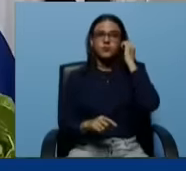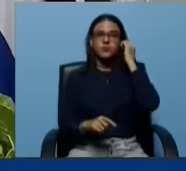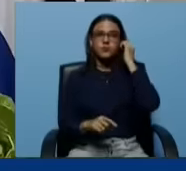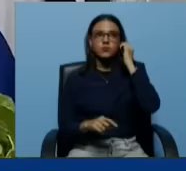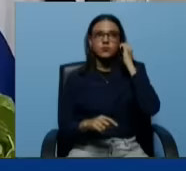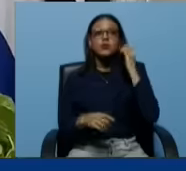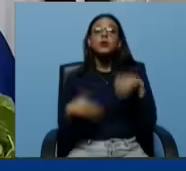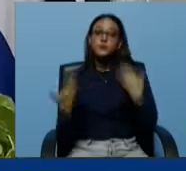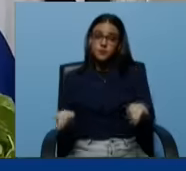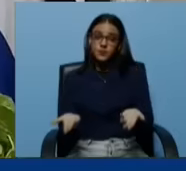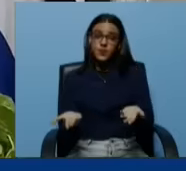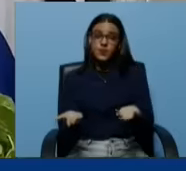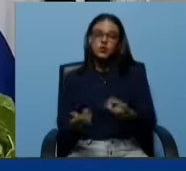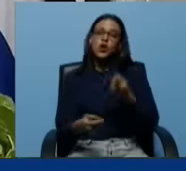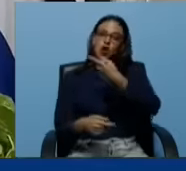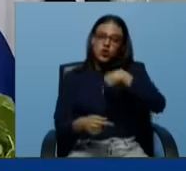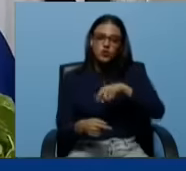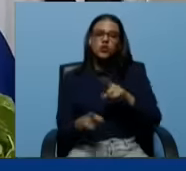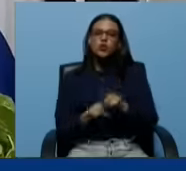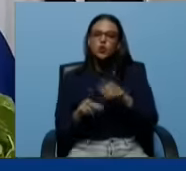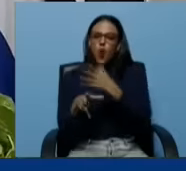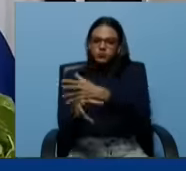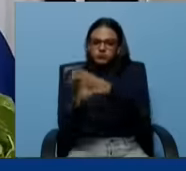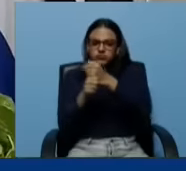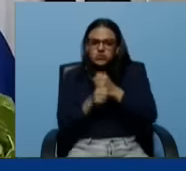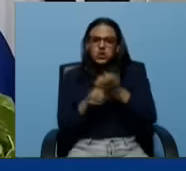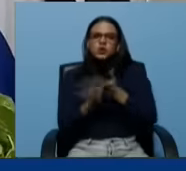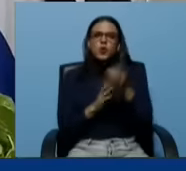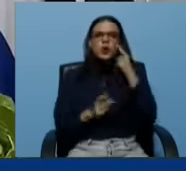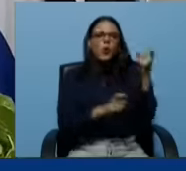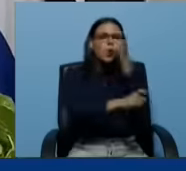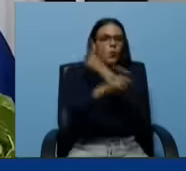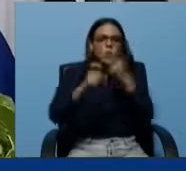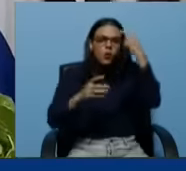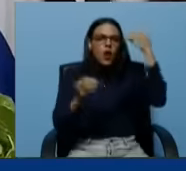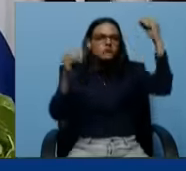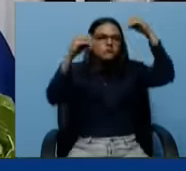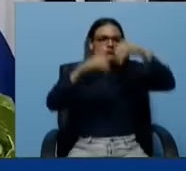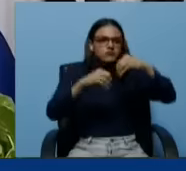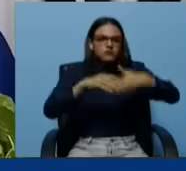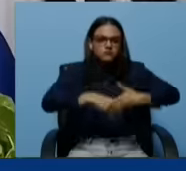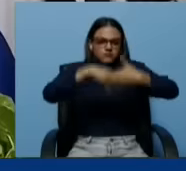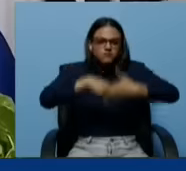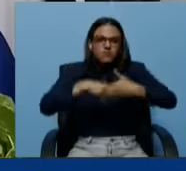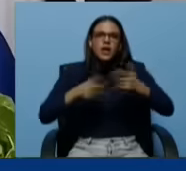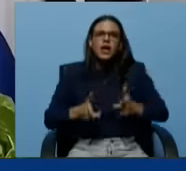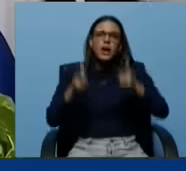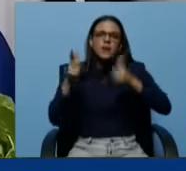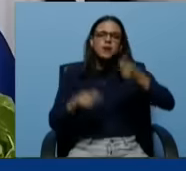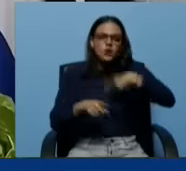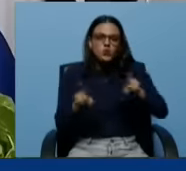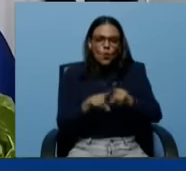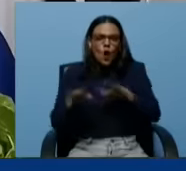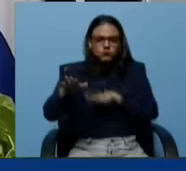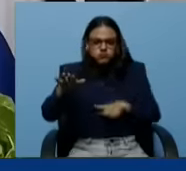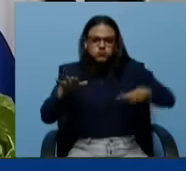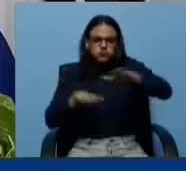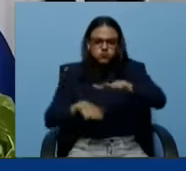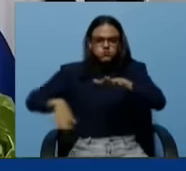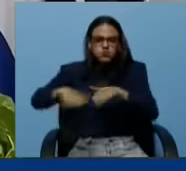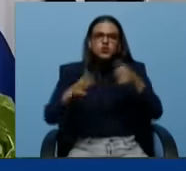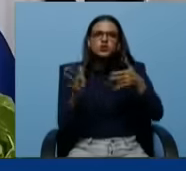Por lo tanto, tenemos que asumir el reto de buscar acuerdos que nos permitan ir avanzando en la lucha contra